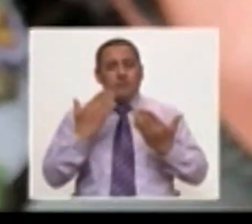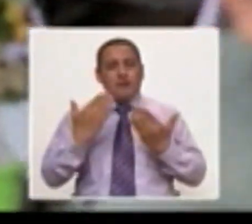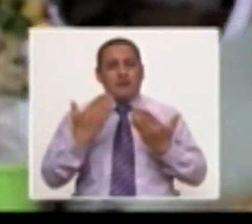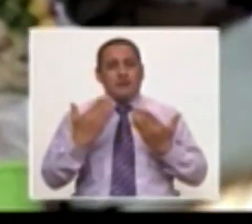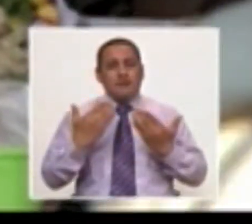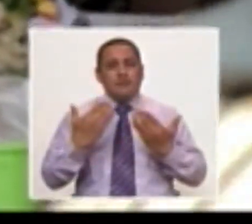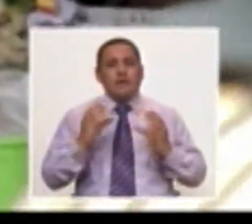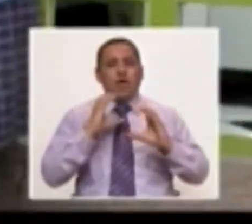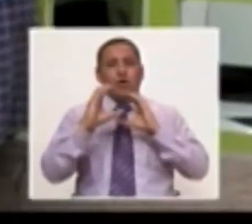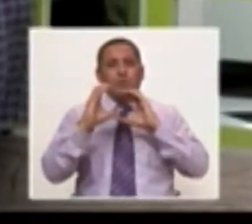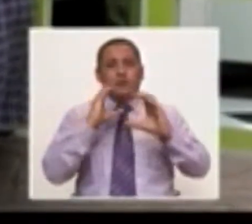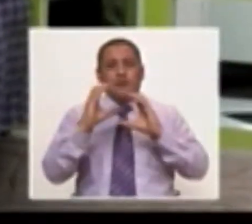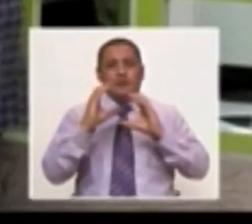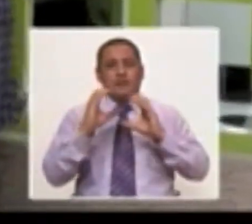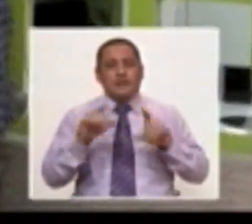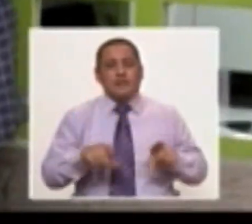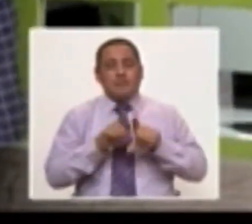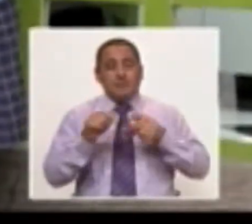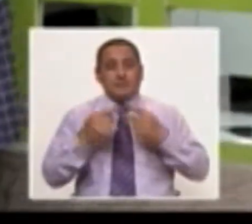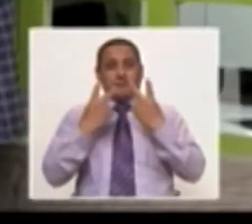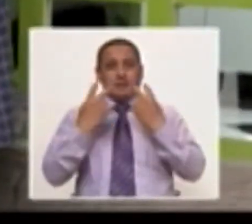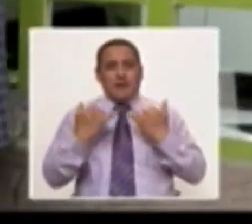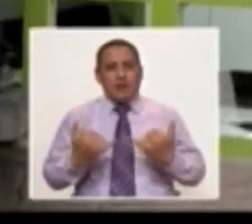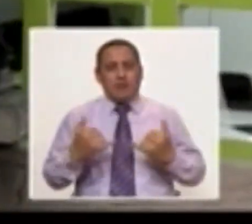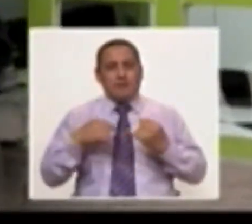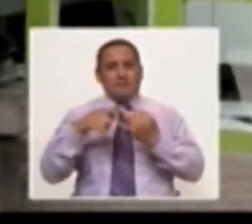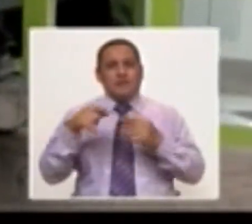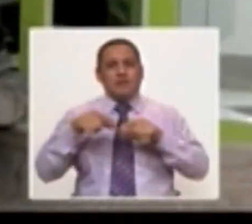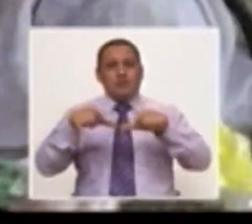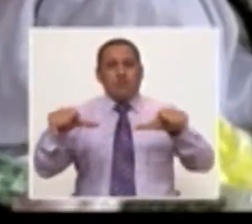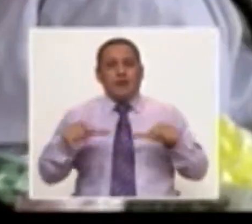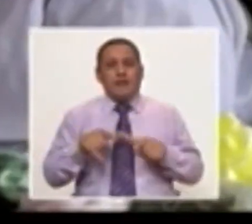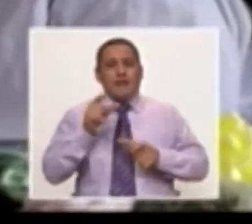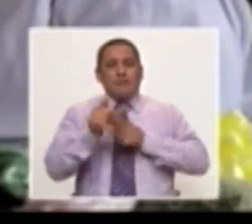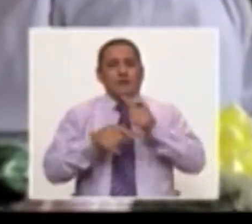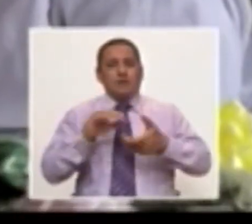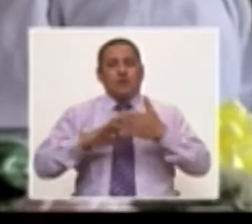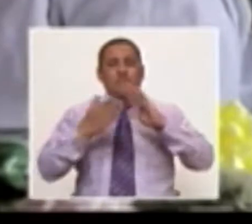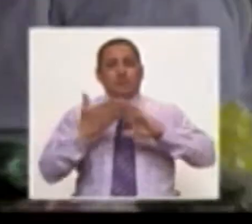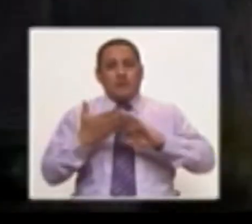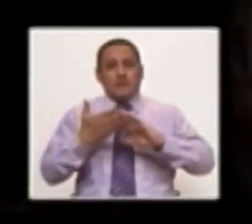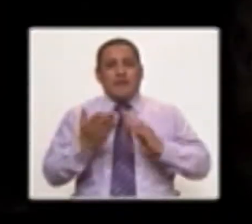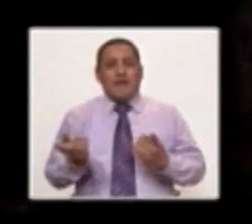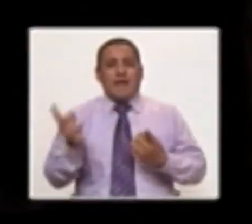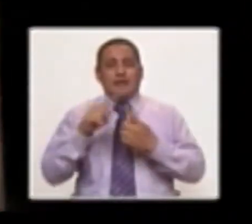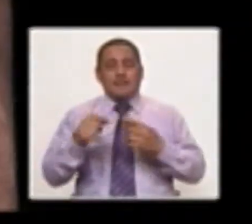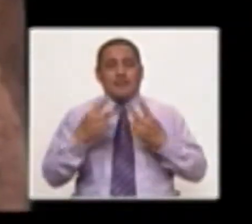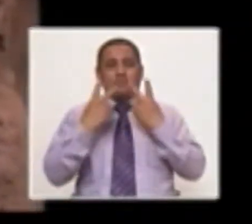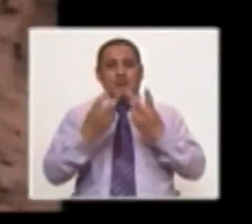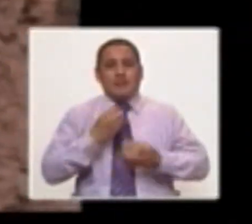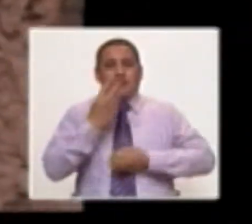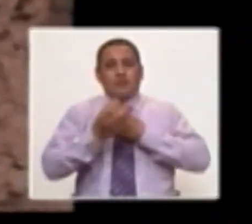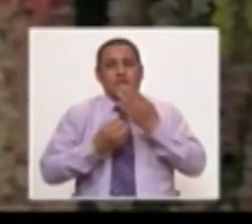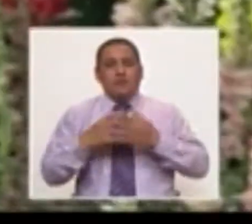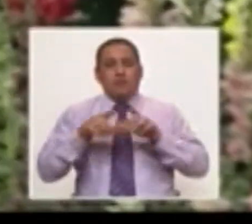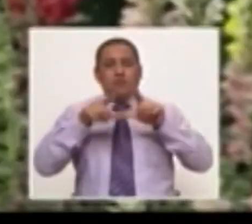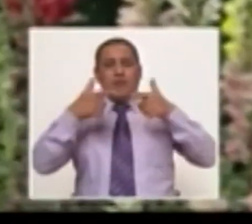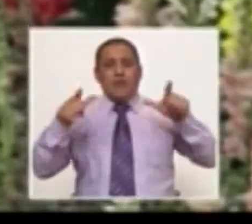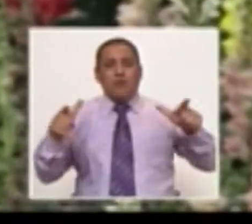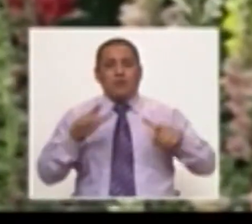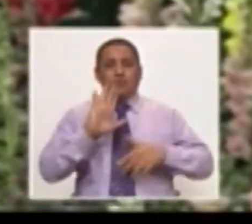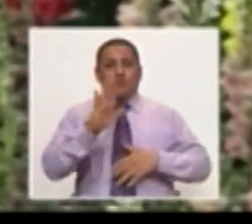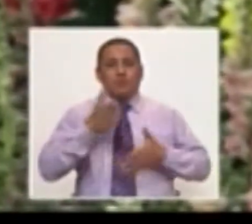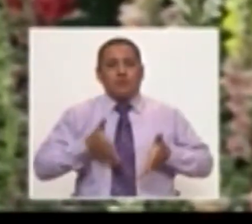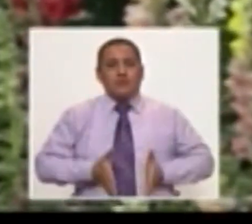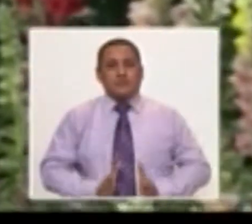y modos de comunicarse que encontraron en sus geografías los pueblos y comunidades hasta dar con las lenguas